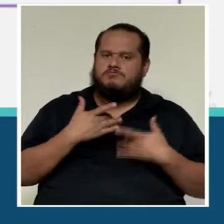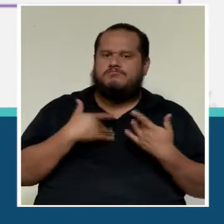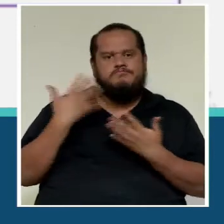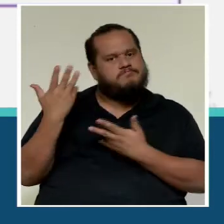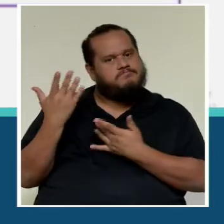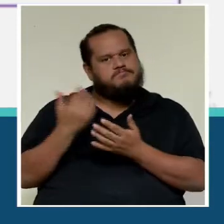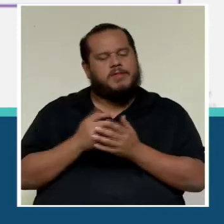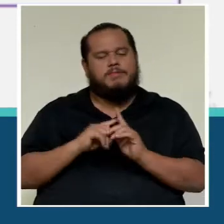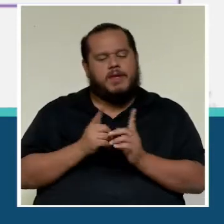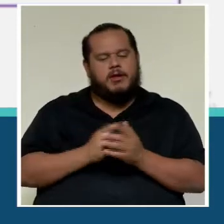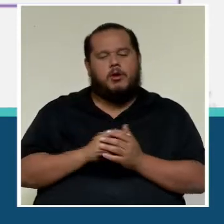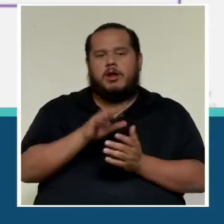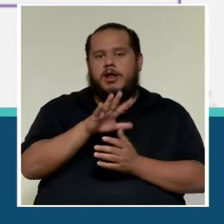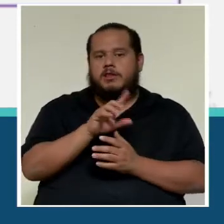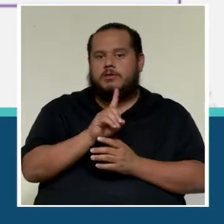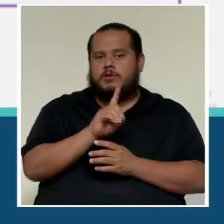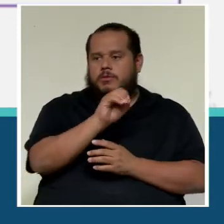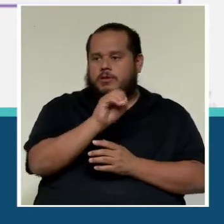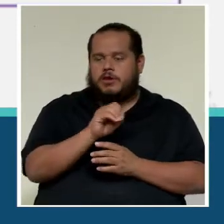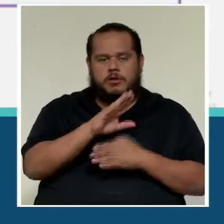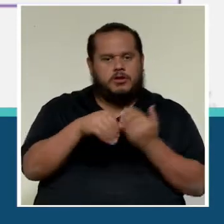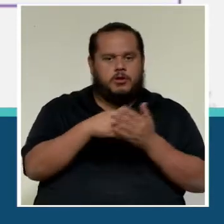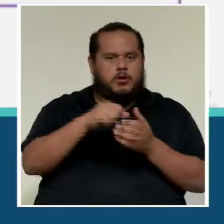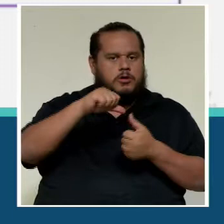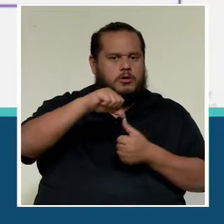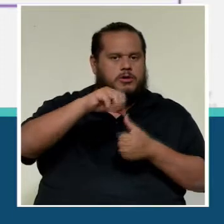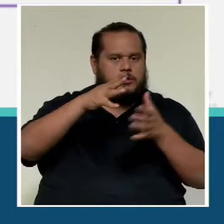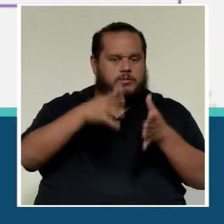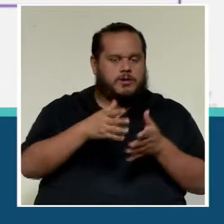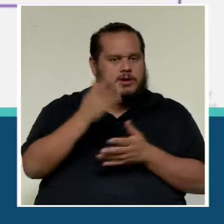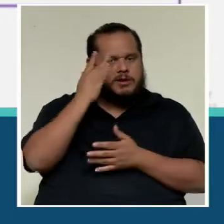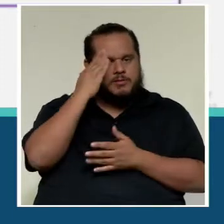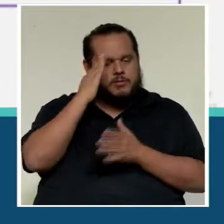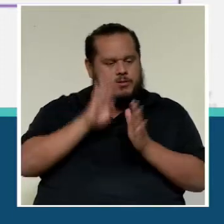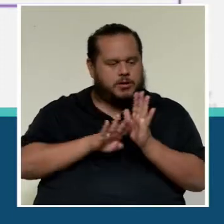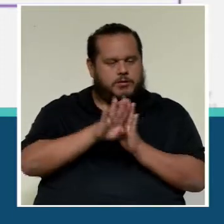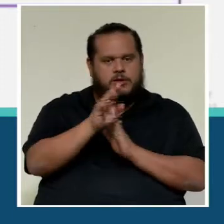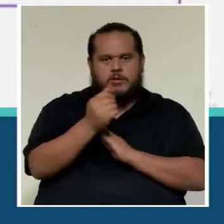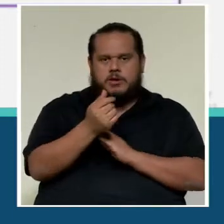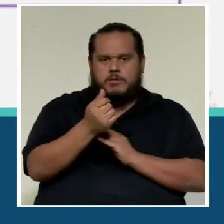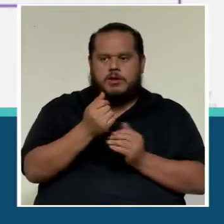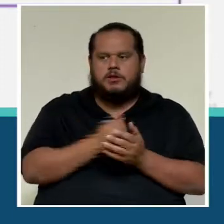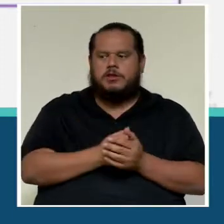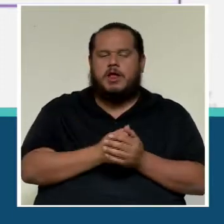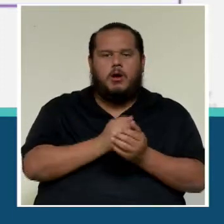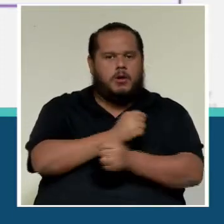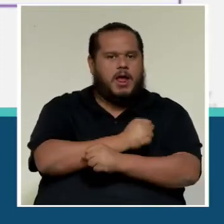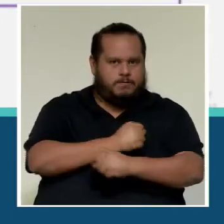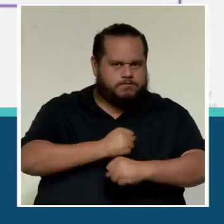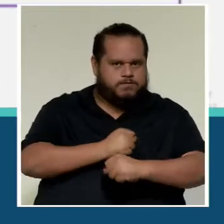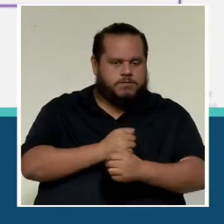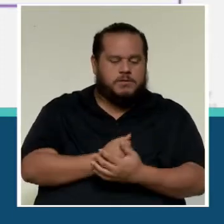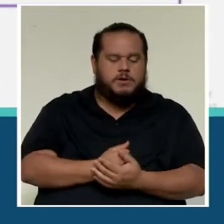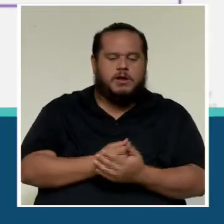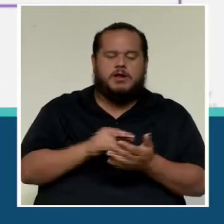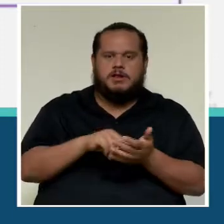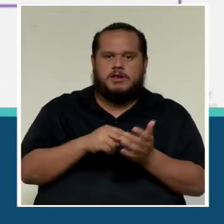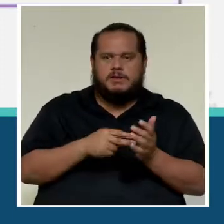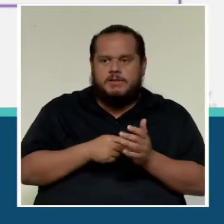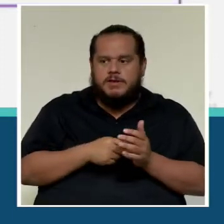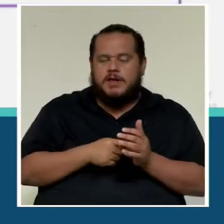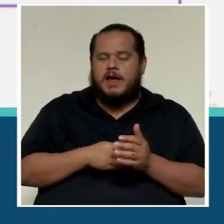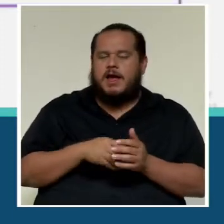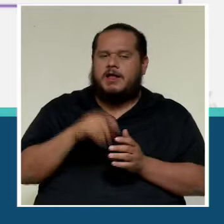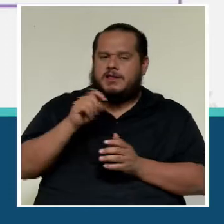el 51% de centroamericanos les preocupa el aumento de precios o inflación. Es decir, sí ocupa